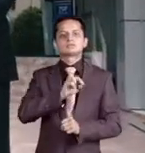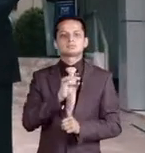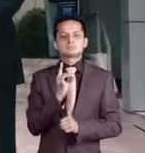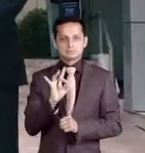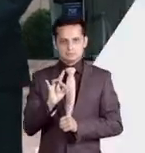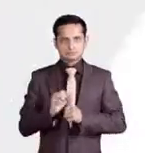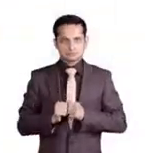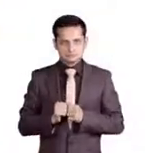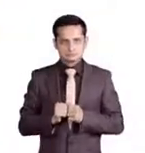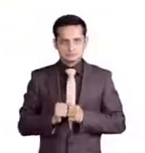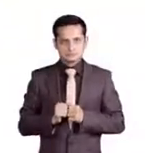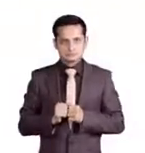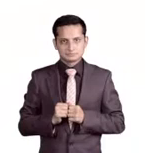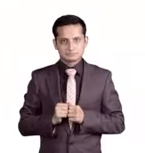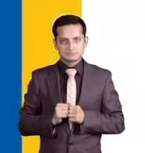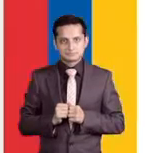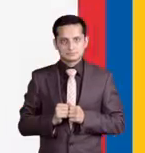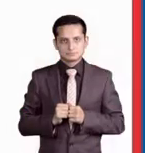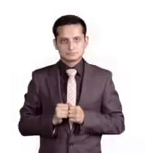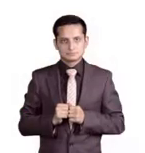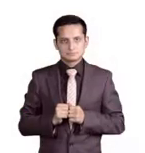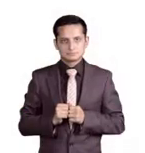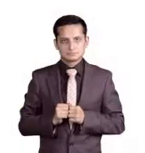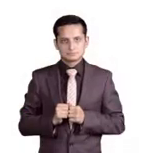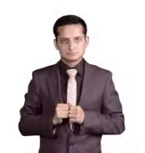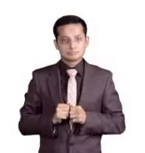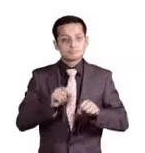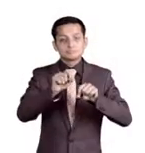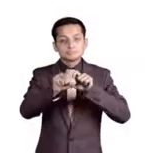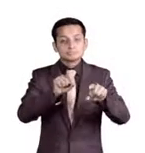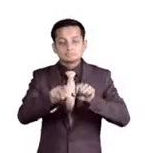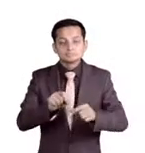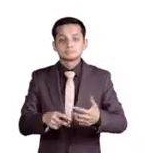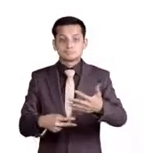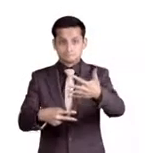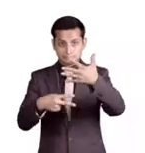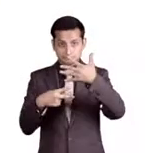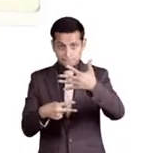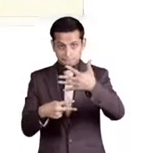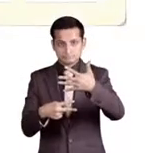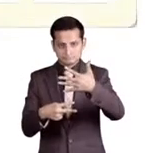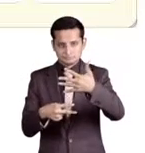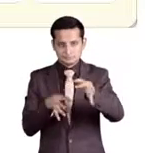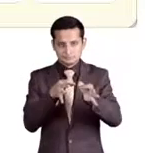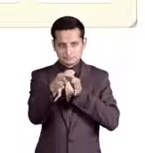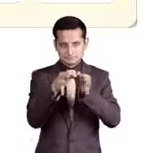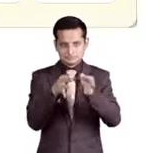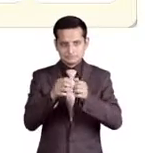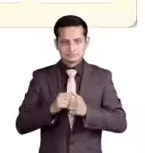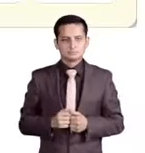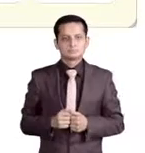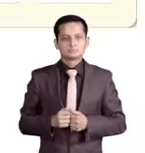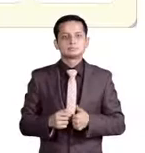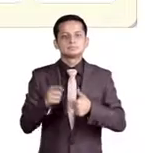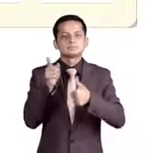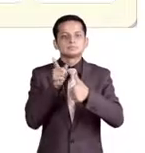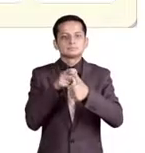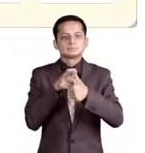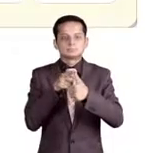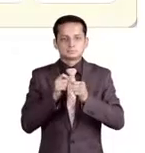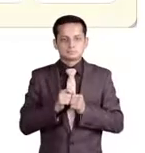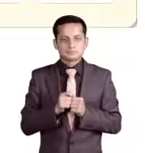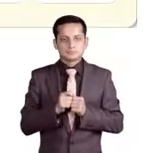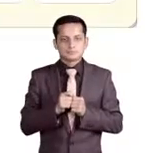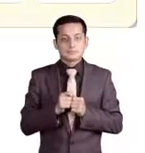del 2018. Las preguntas para el referéndum y consulta popular son las siguientes. Referéndum Pregunta 1.